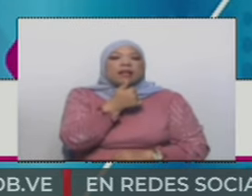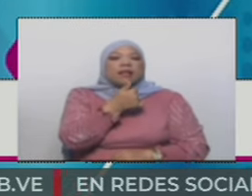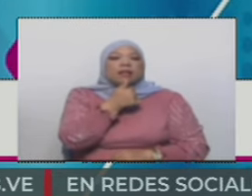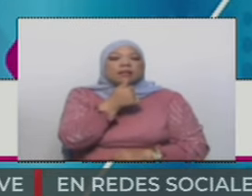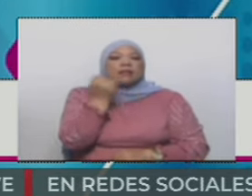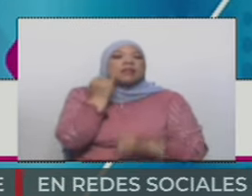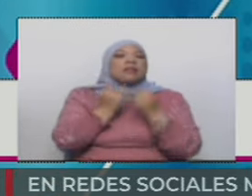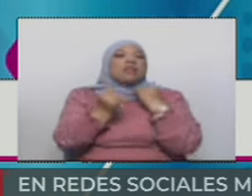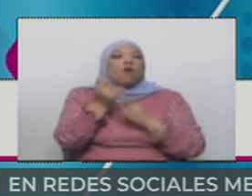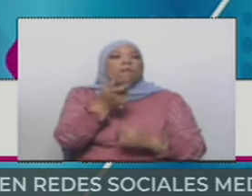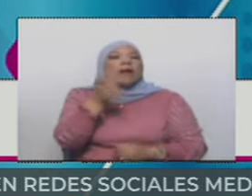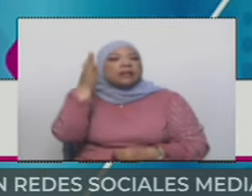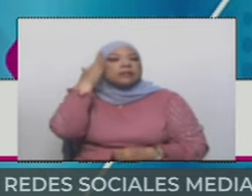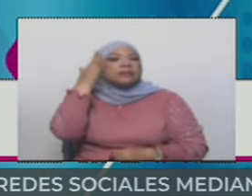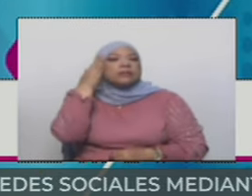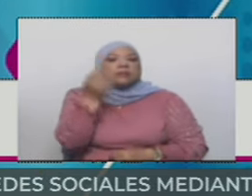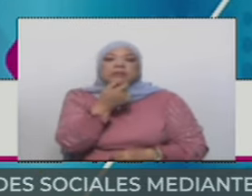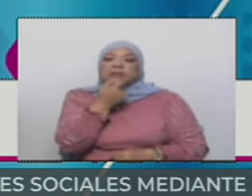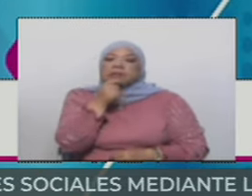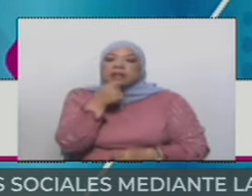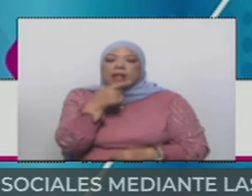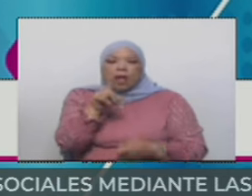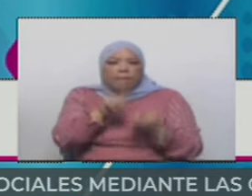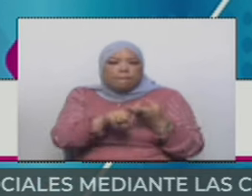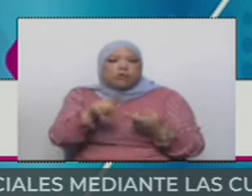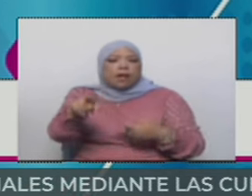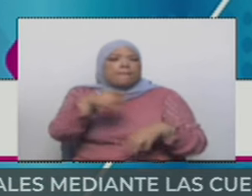Silita, en inglés,